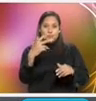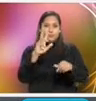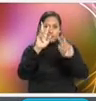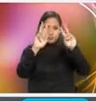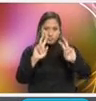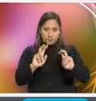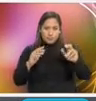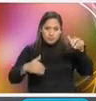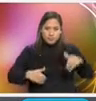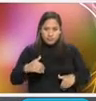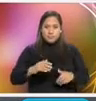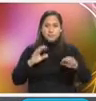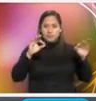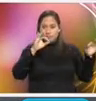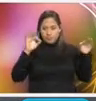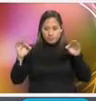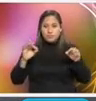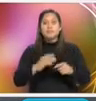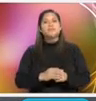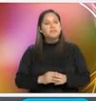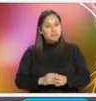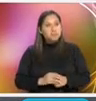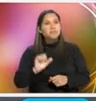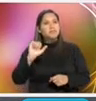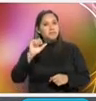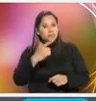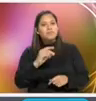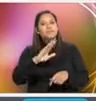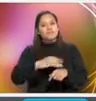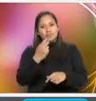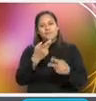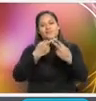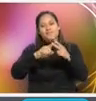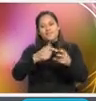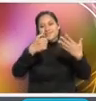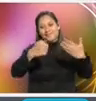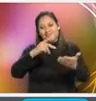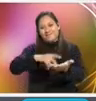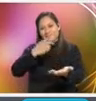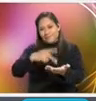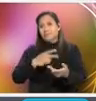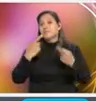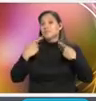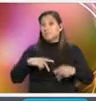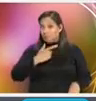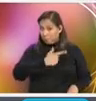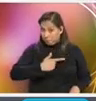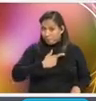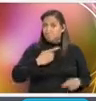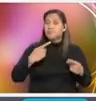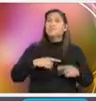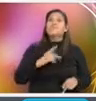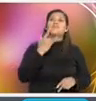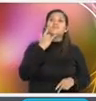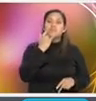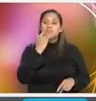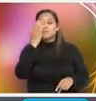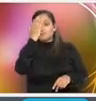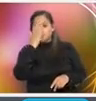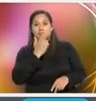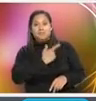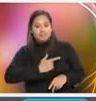ya estamos comenzando con la sexta temporada. La gente le gusta, la gente se acerca, por